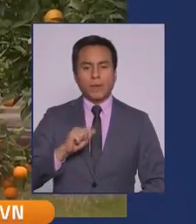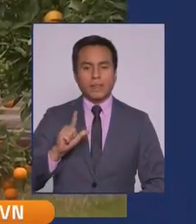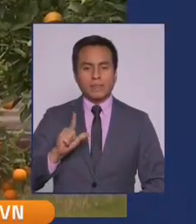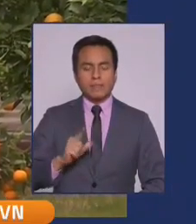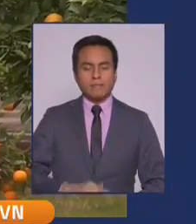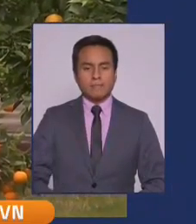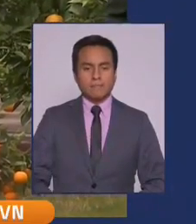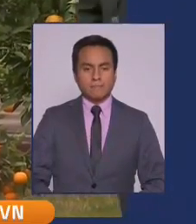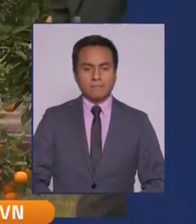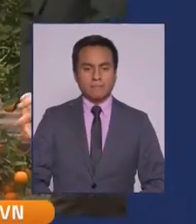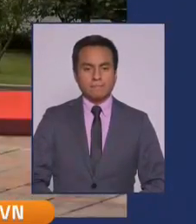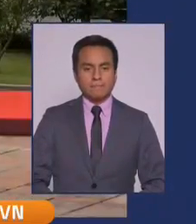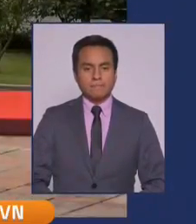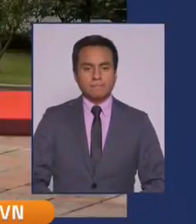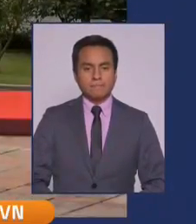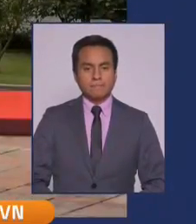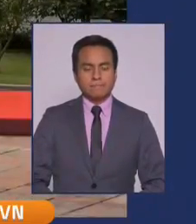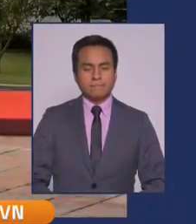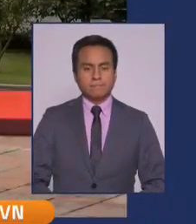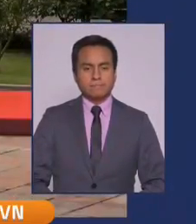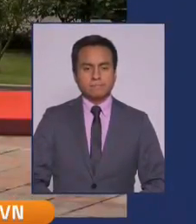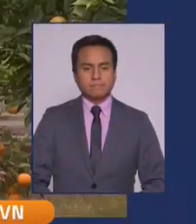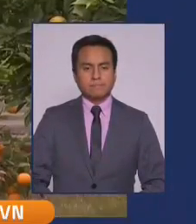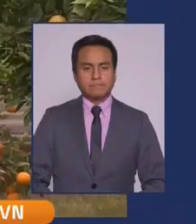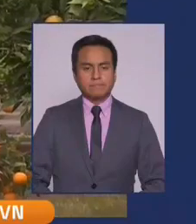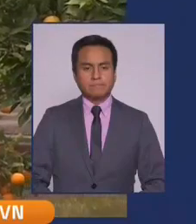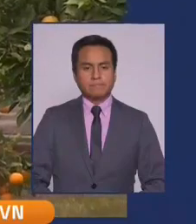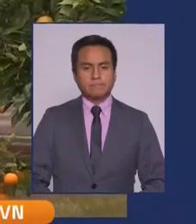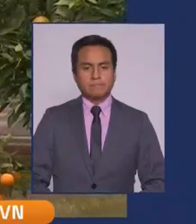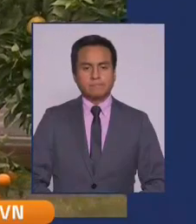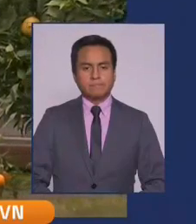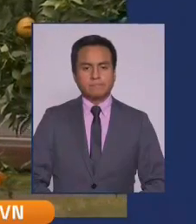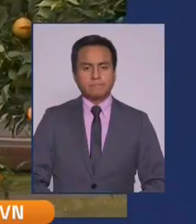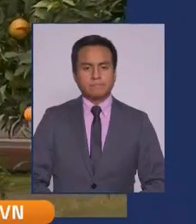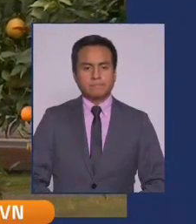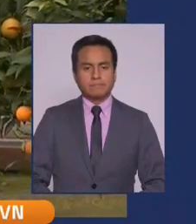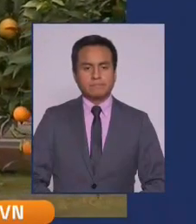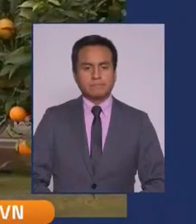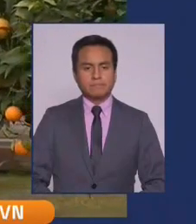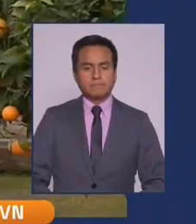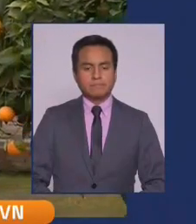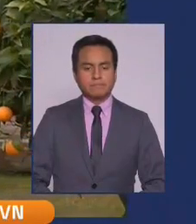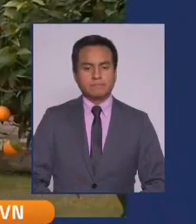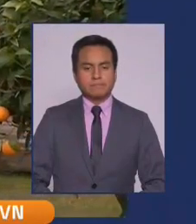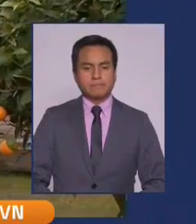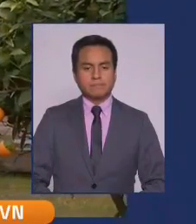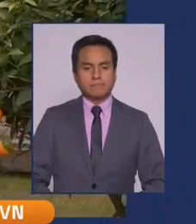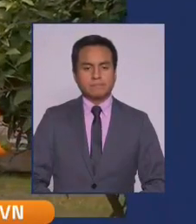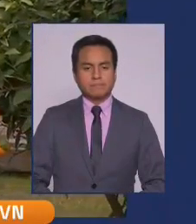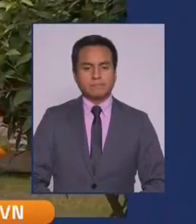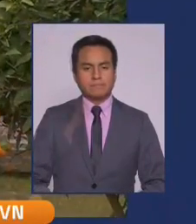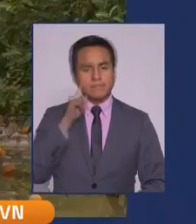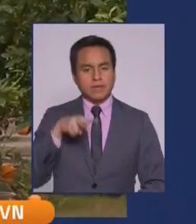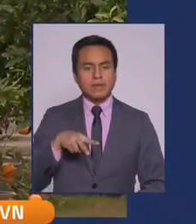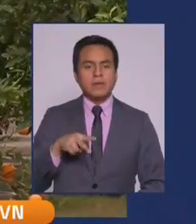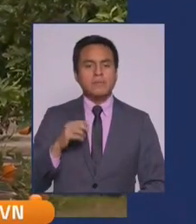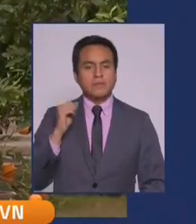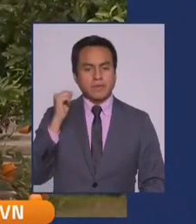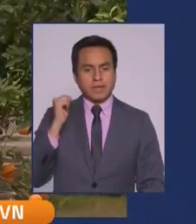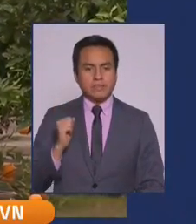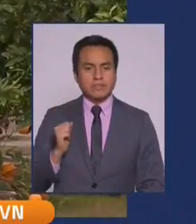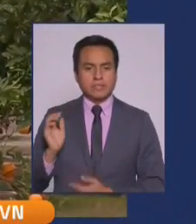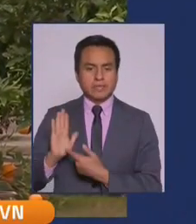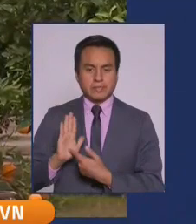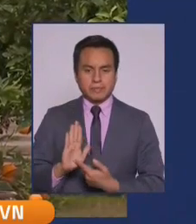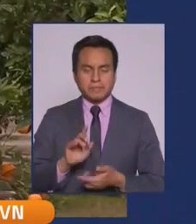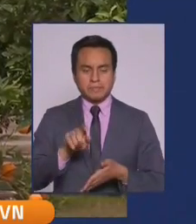su jefe político? ¿Ayuda? ¿Se sienten ayudando al gobierno del presidente Piñera ustedes o de repente poniéndole palos a los rayos de la